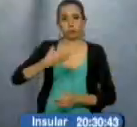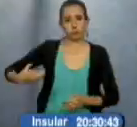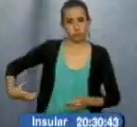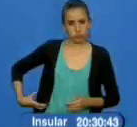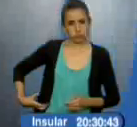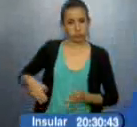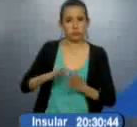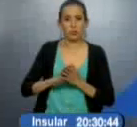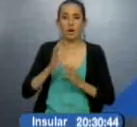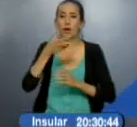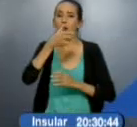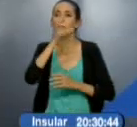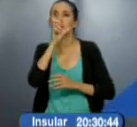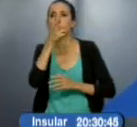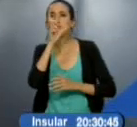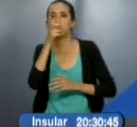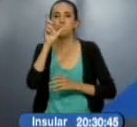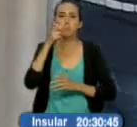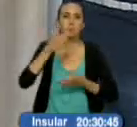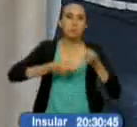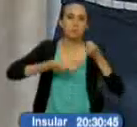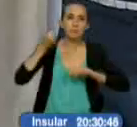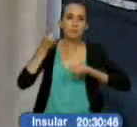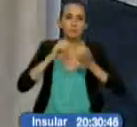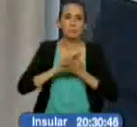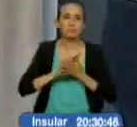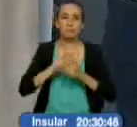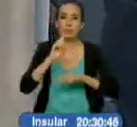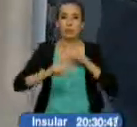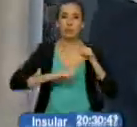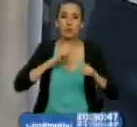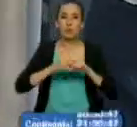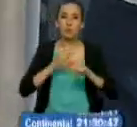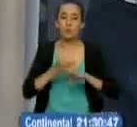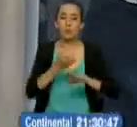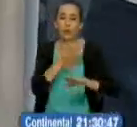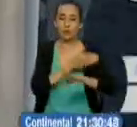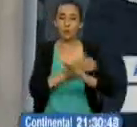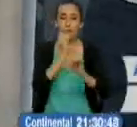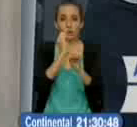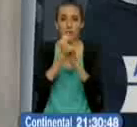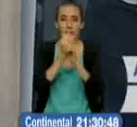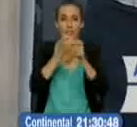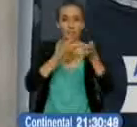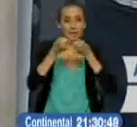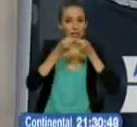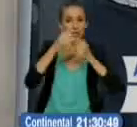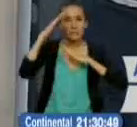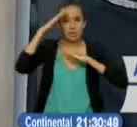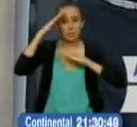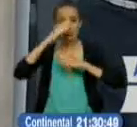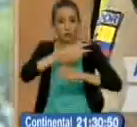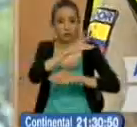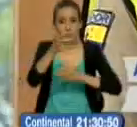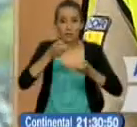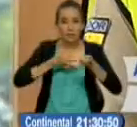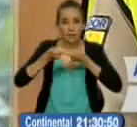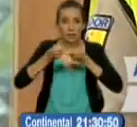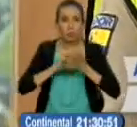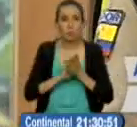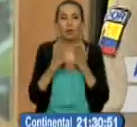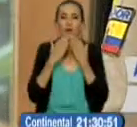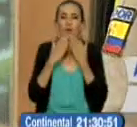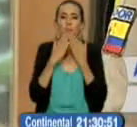seguridad. No consuma bebidas alcohólicas. Desde las entidades de control se supervisará también el transporte público. Para